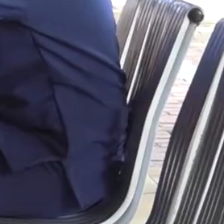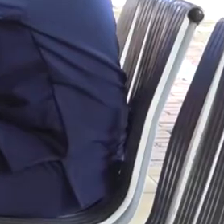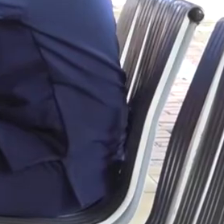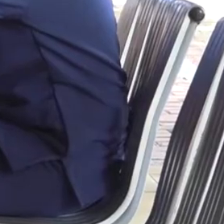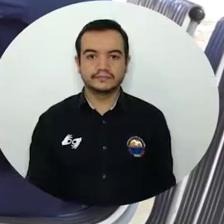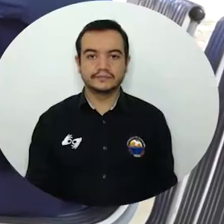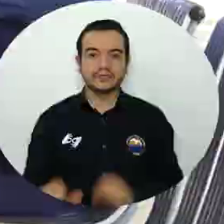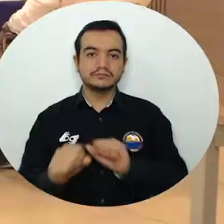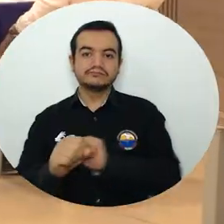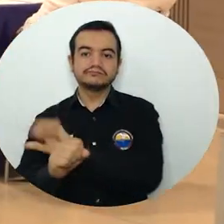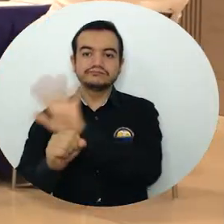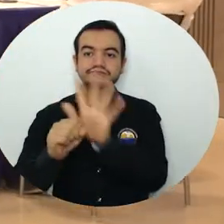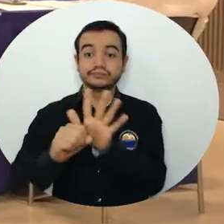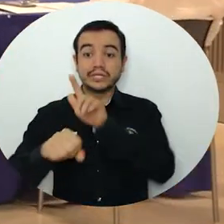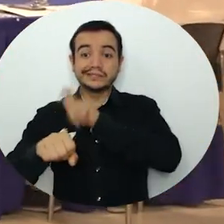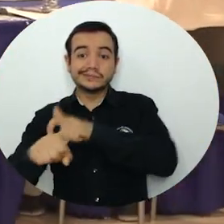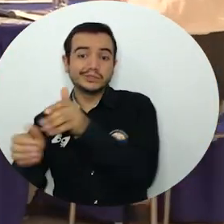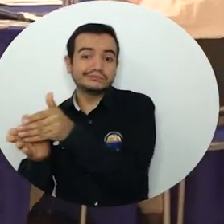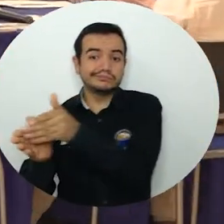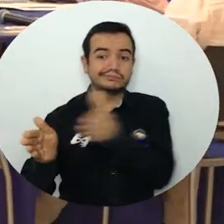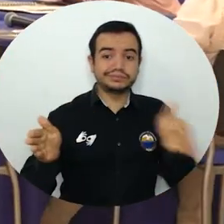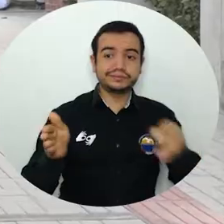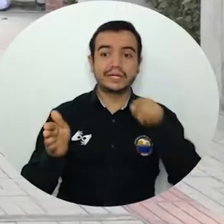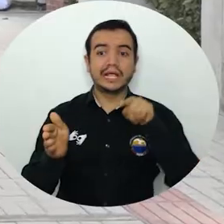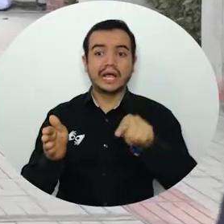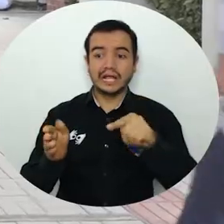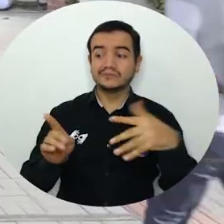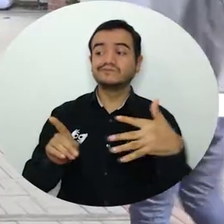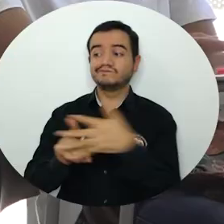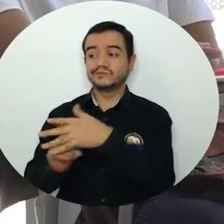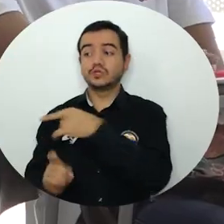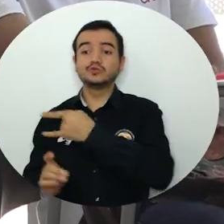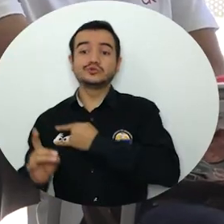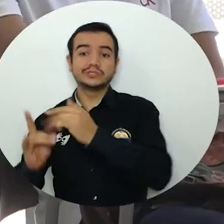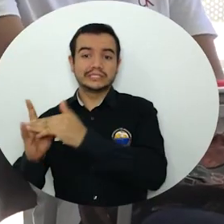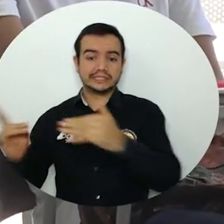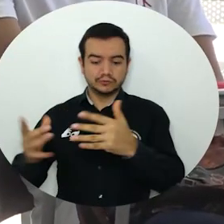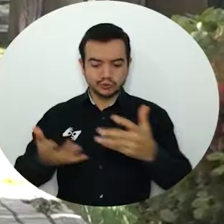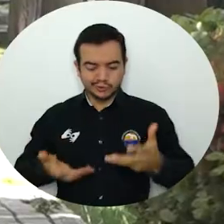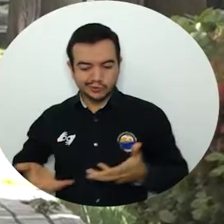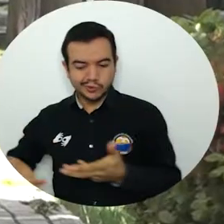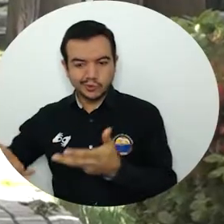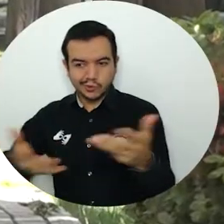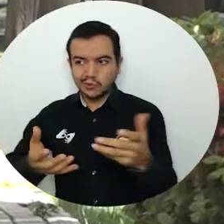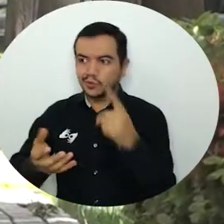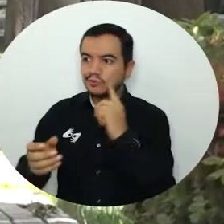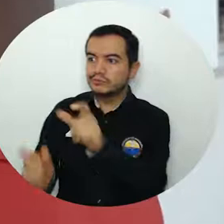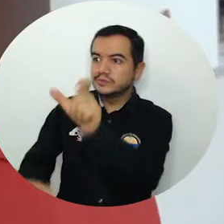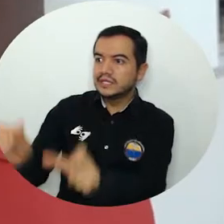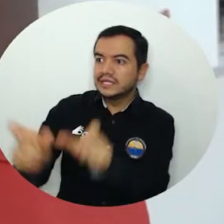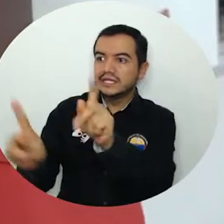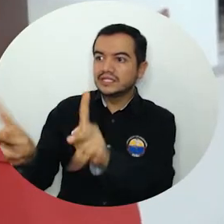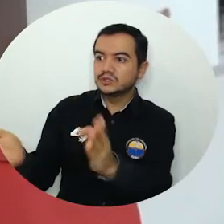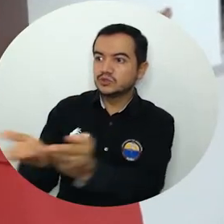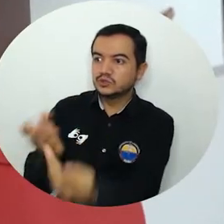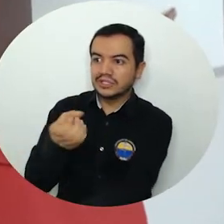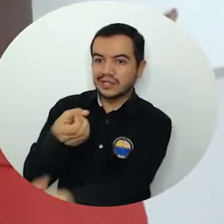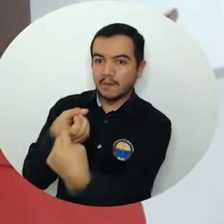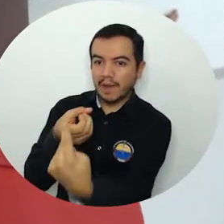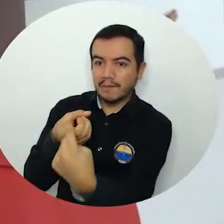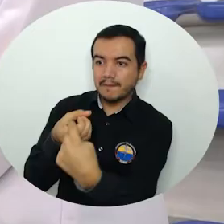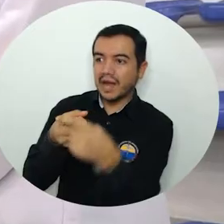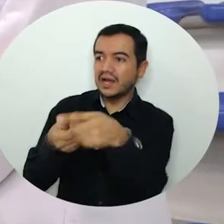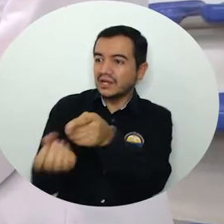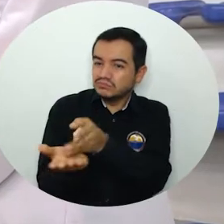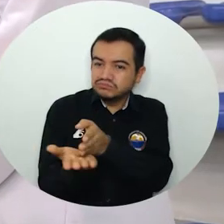La pandemia por COVID-19 supuso para la Universidad del Magdalena el significativo reto de garantizar la permanencia de sus estudiantes pese